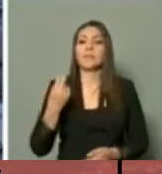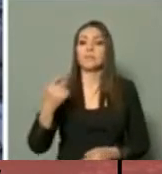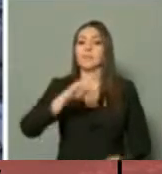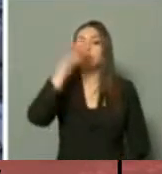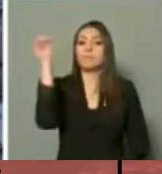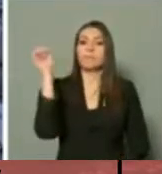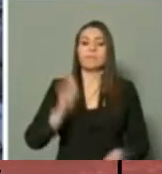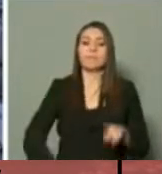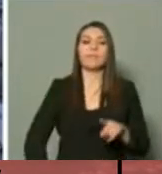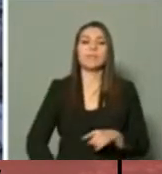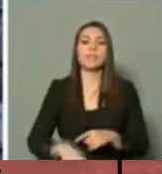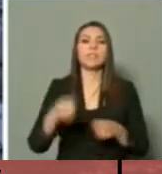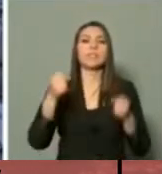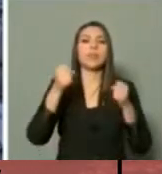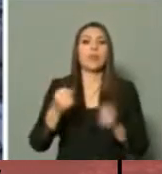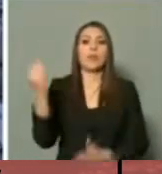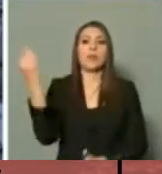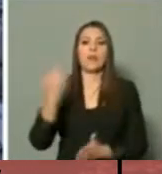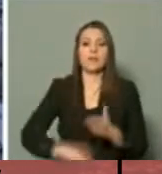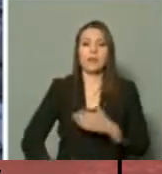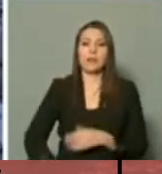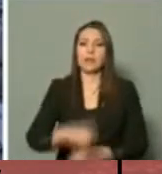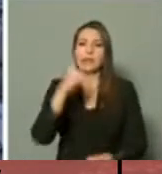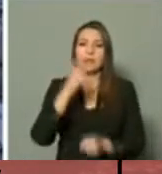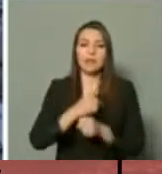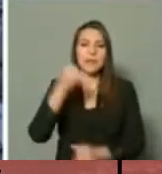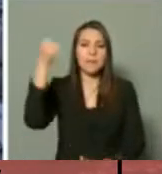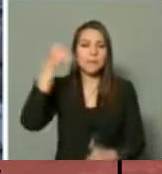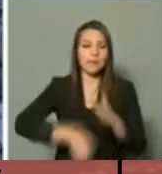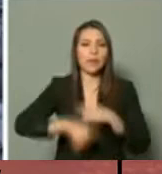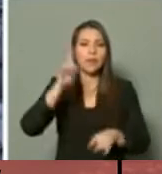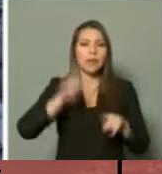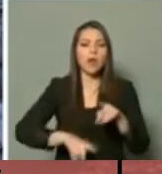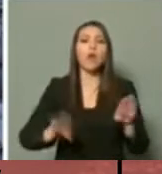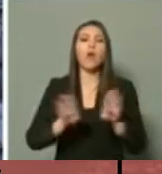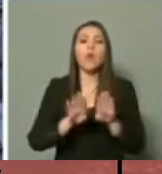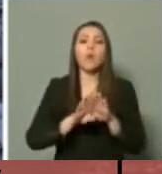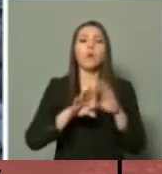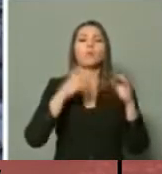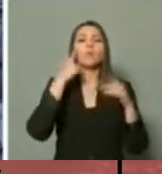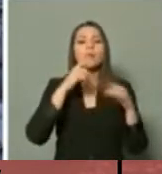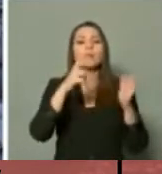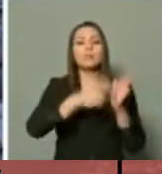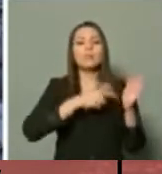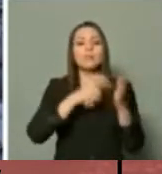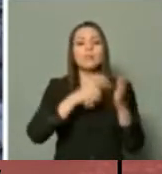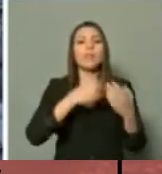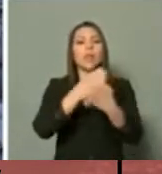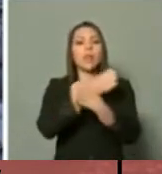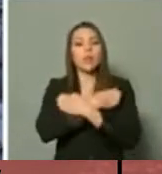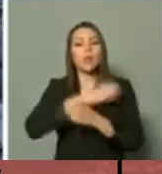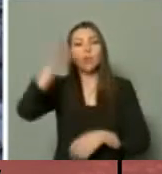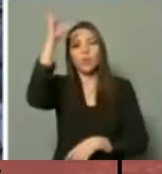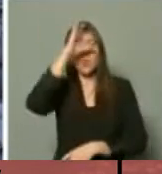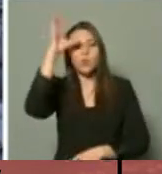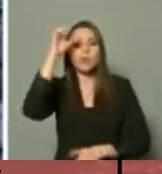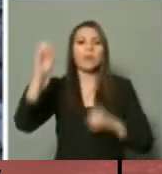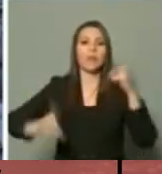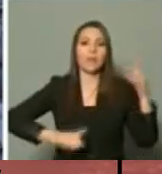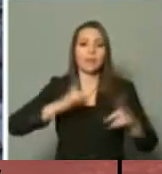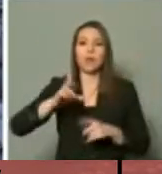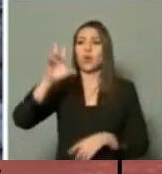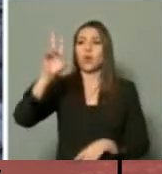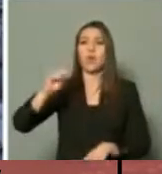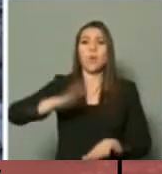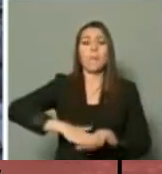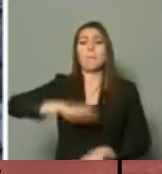inseguridad atacándola de raíz a través de la educación, la cultura y el deporte. No permitir más desarrollos inmobiliarios, esto se